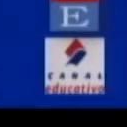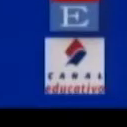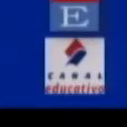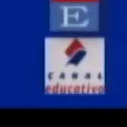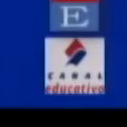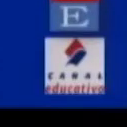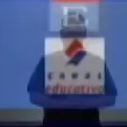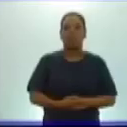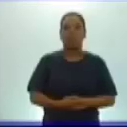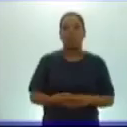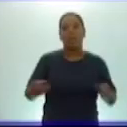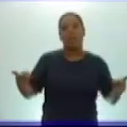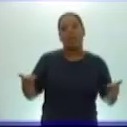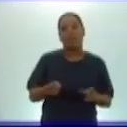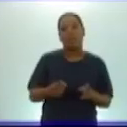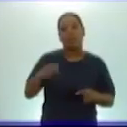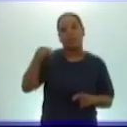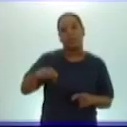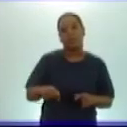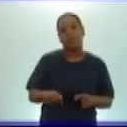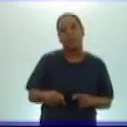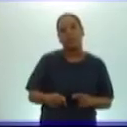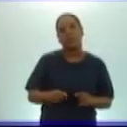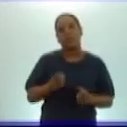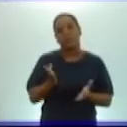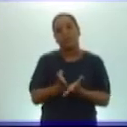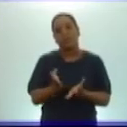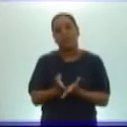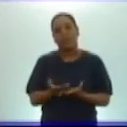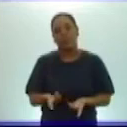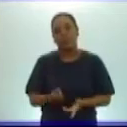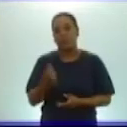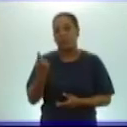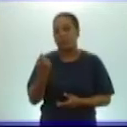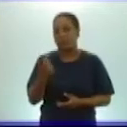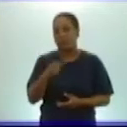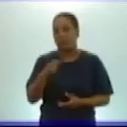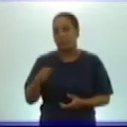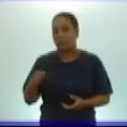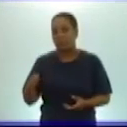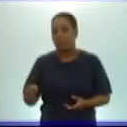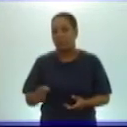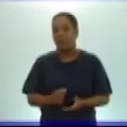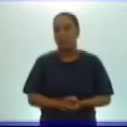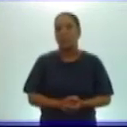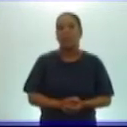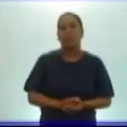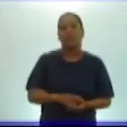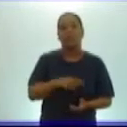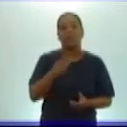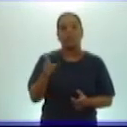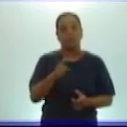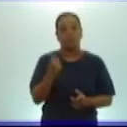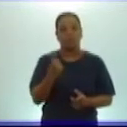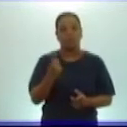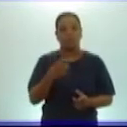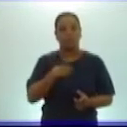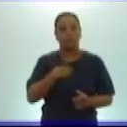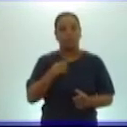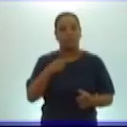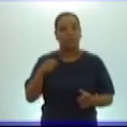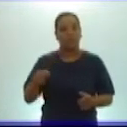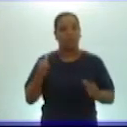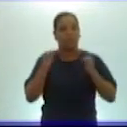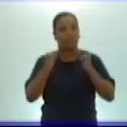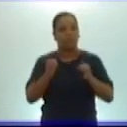Entonces, resumiendo esta parte, y no es necesario que lo copien, solamente van a copiar que está en el recuadro del libro de texto en la